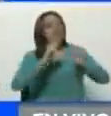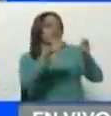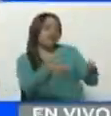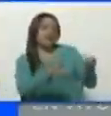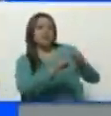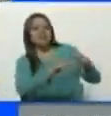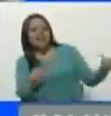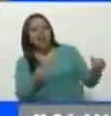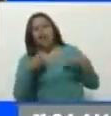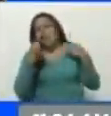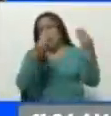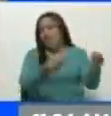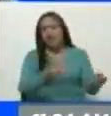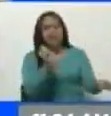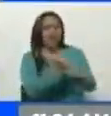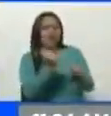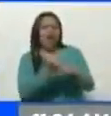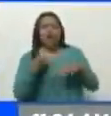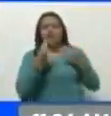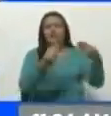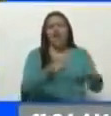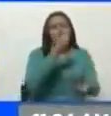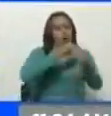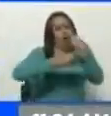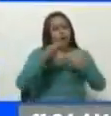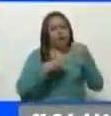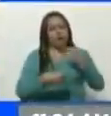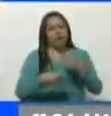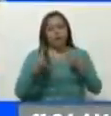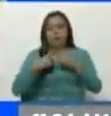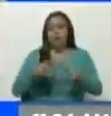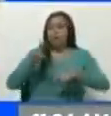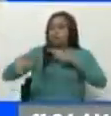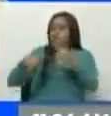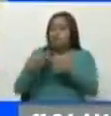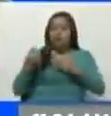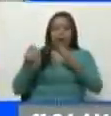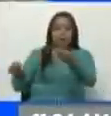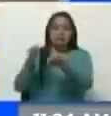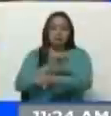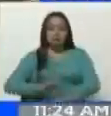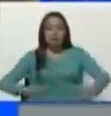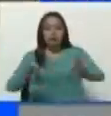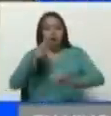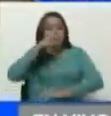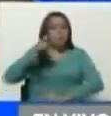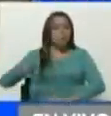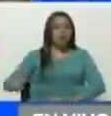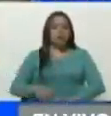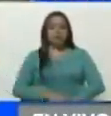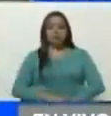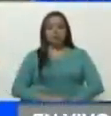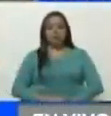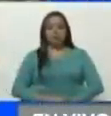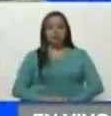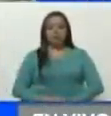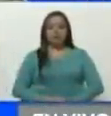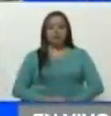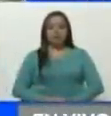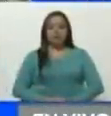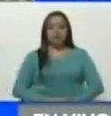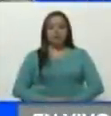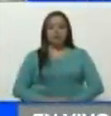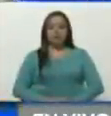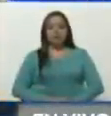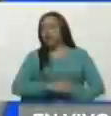trabajo, pan, etcétera, y ni lo uno ni lo otro, ni lo contrario, ninguna